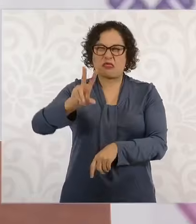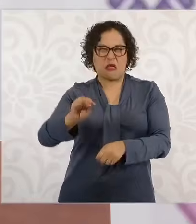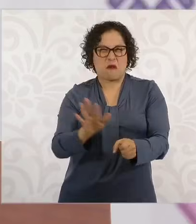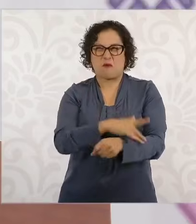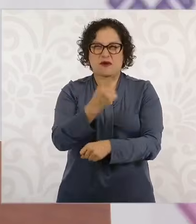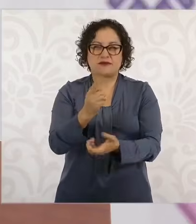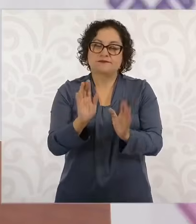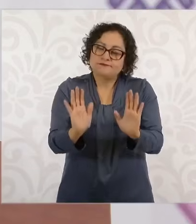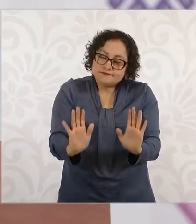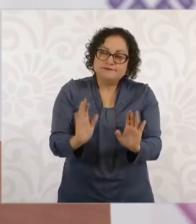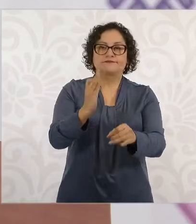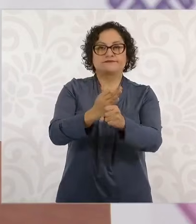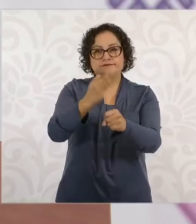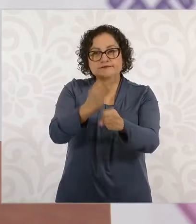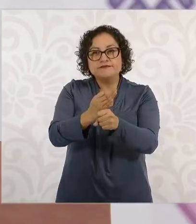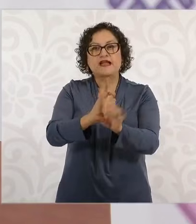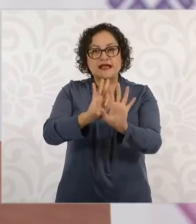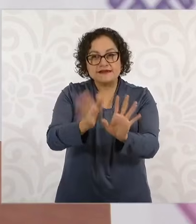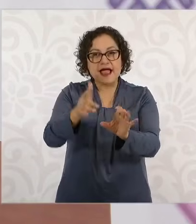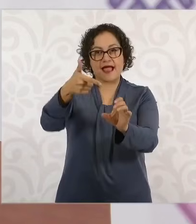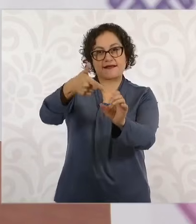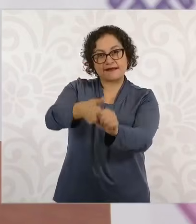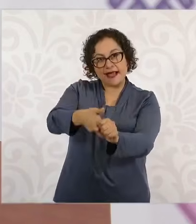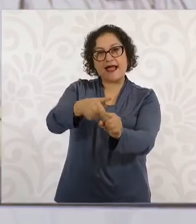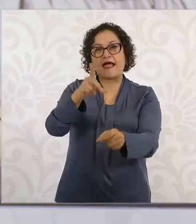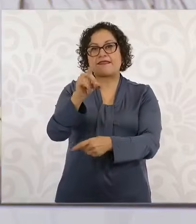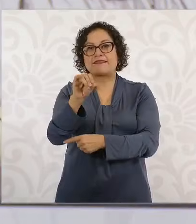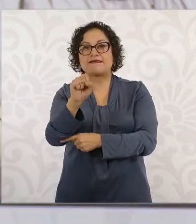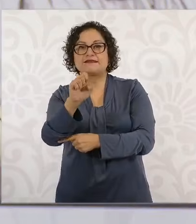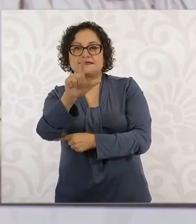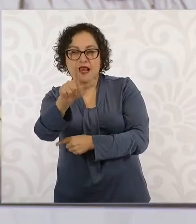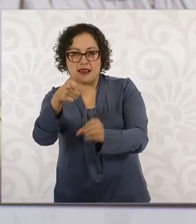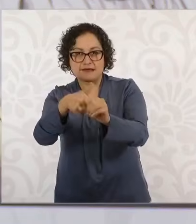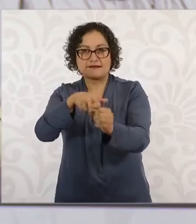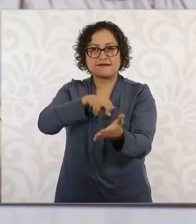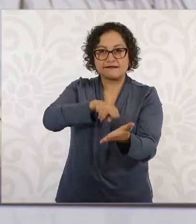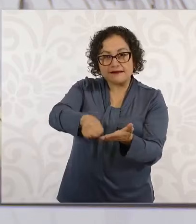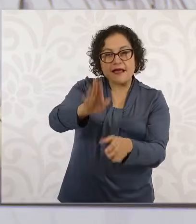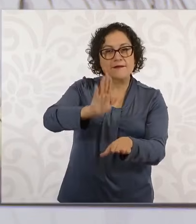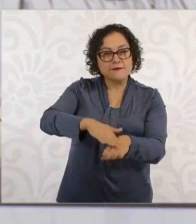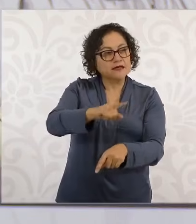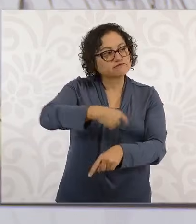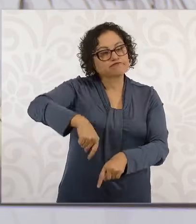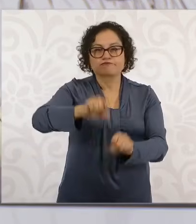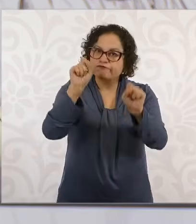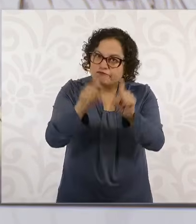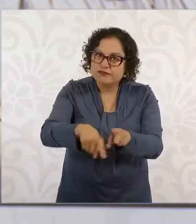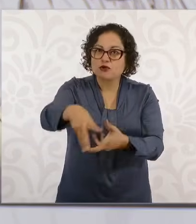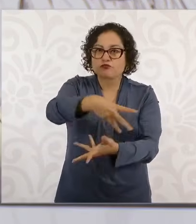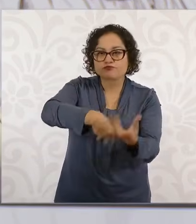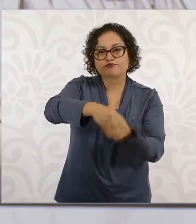estamos produciendo prácticamente toda la gasolina y diésel que se consume y además es